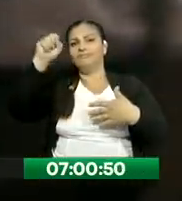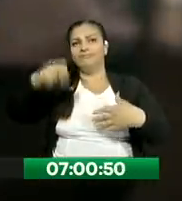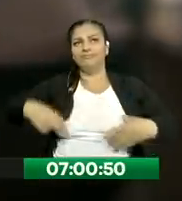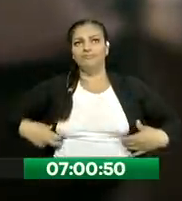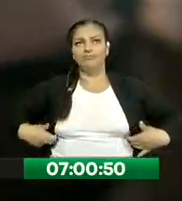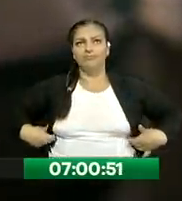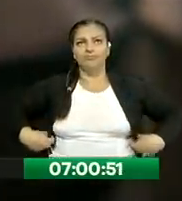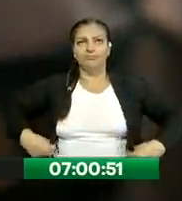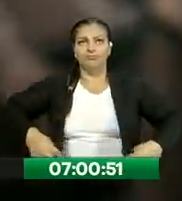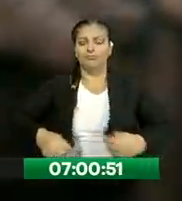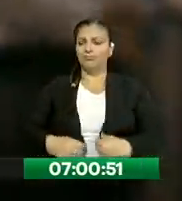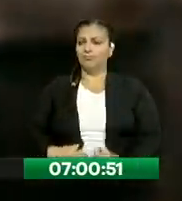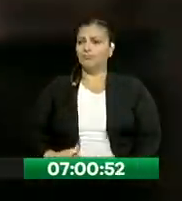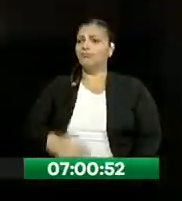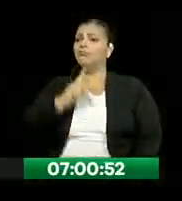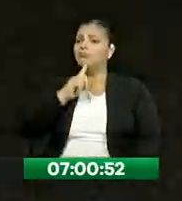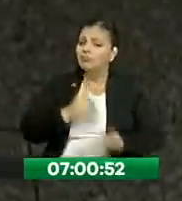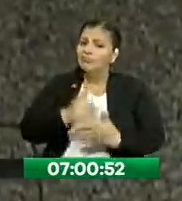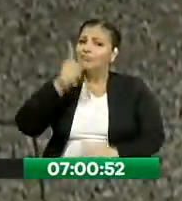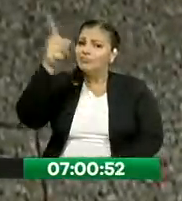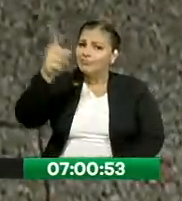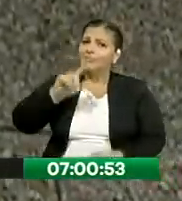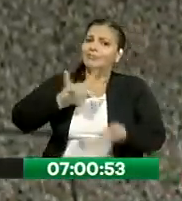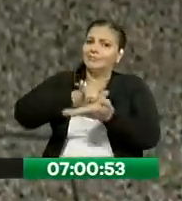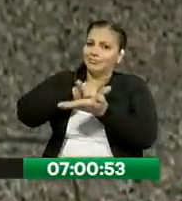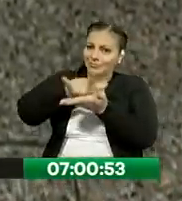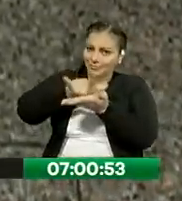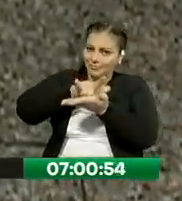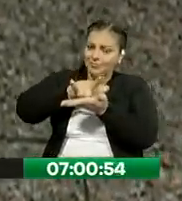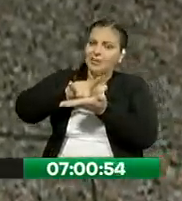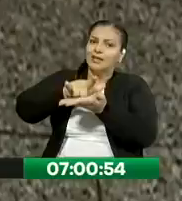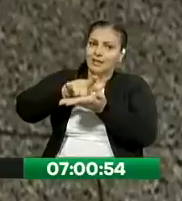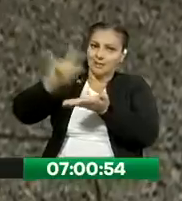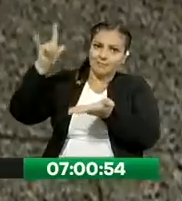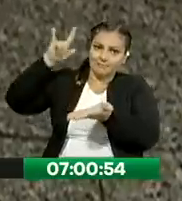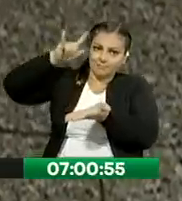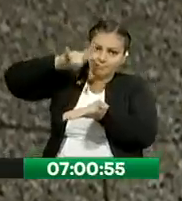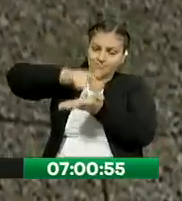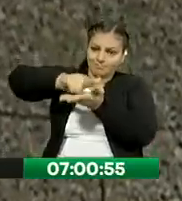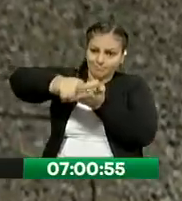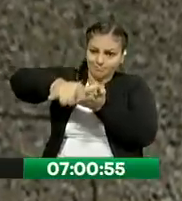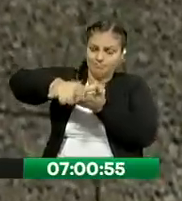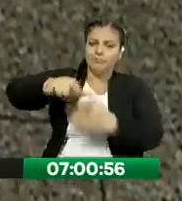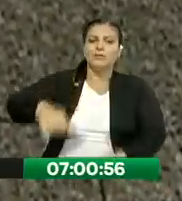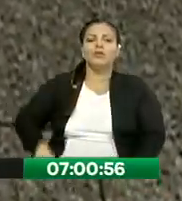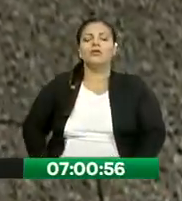casa cuando me bajaba, allá a mi casa, en Bellavista.